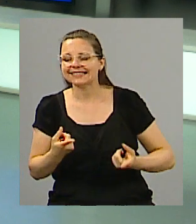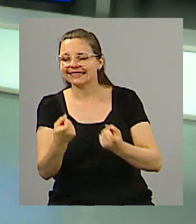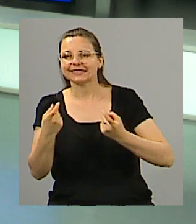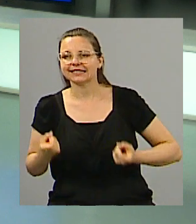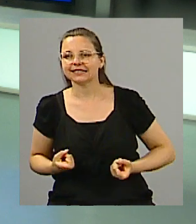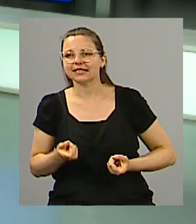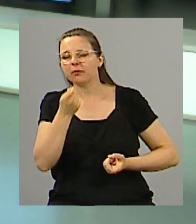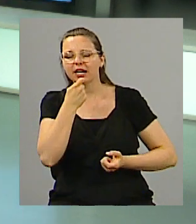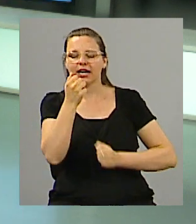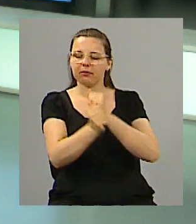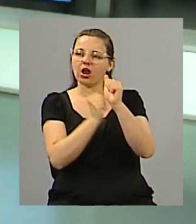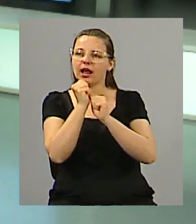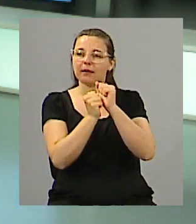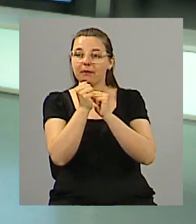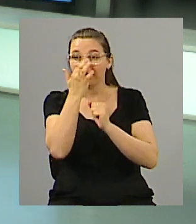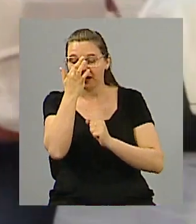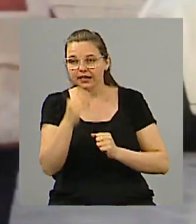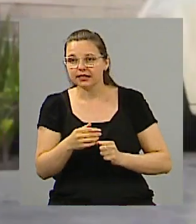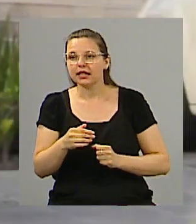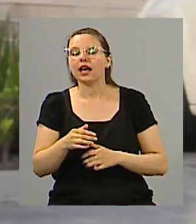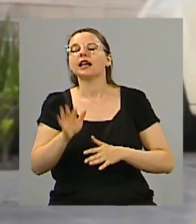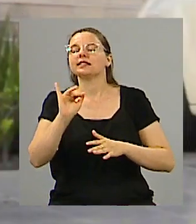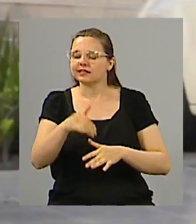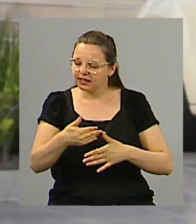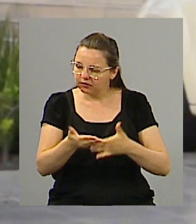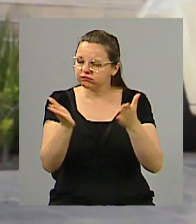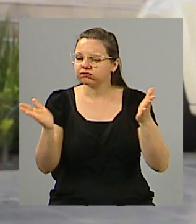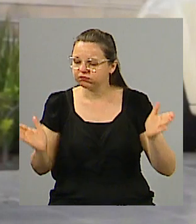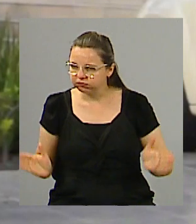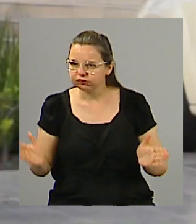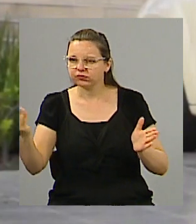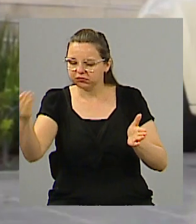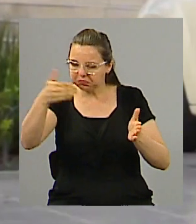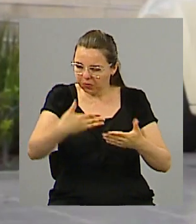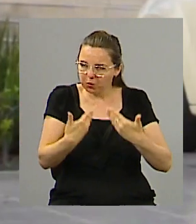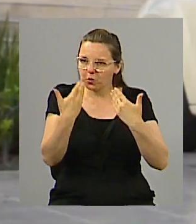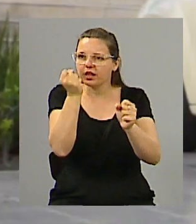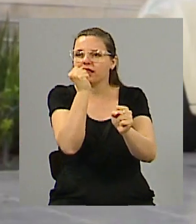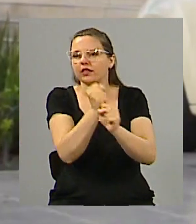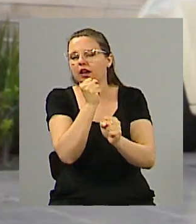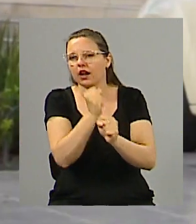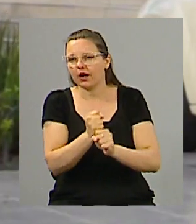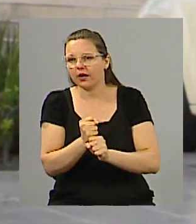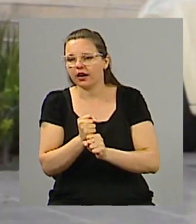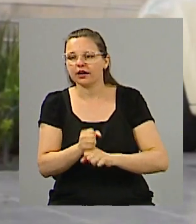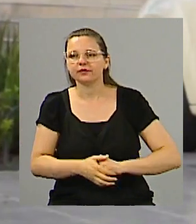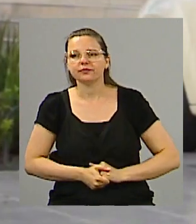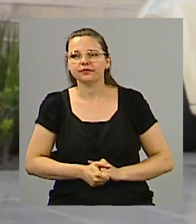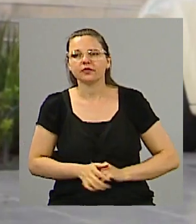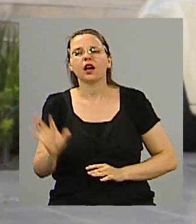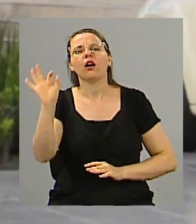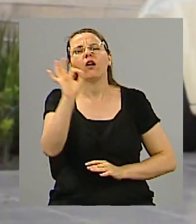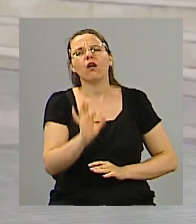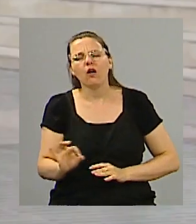¿Cuántas empresas hoy por hoy son más abiertas y te dan la posibilidad? Y si todavía existe, todavía que es una